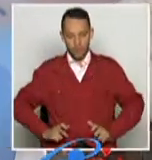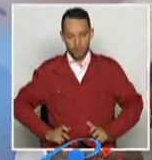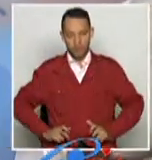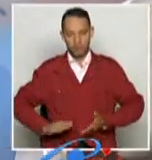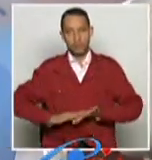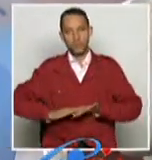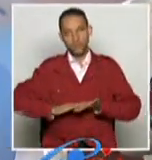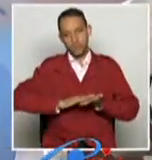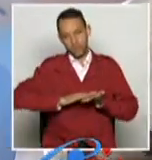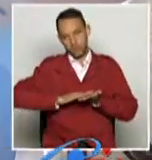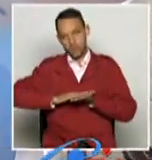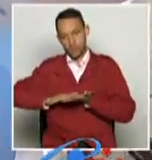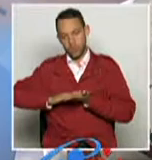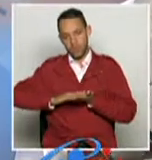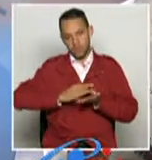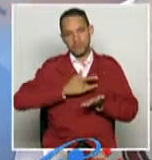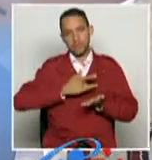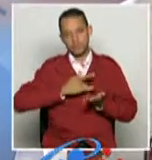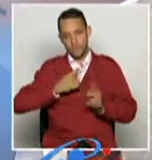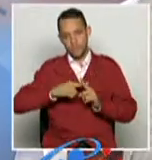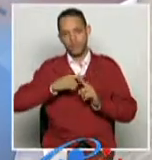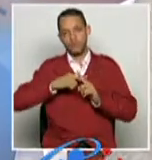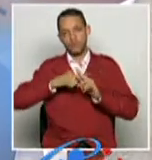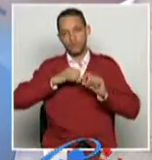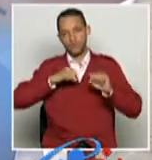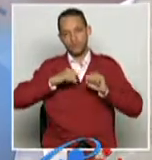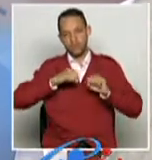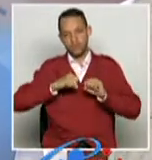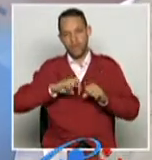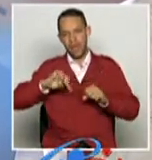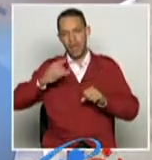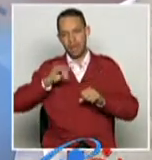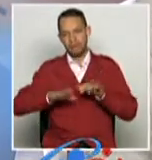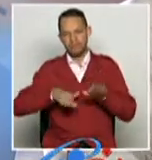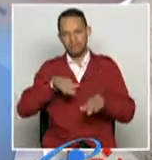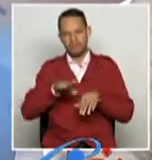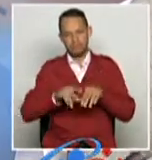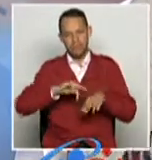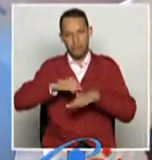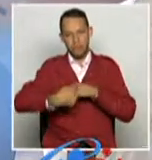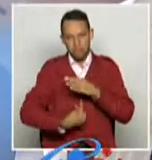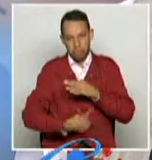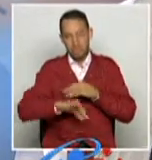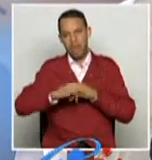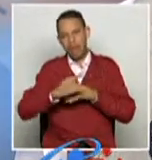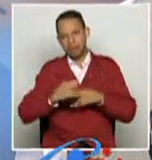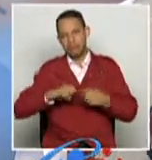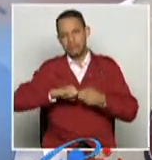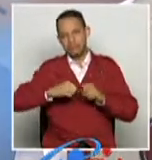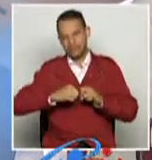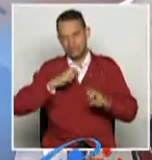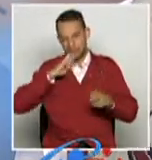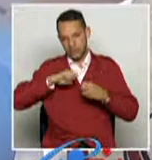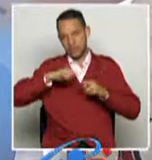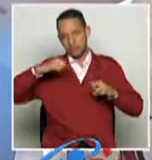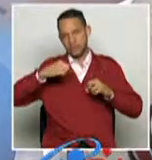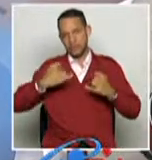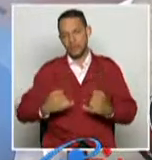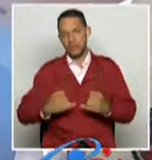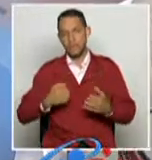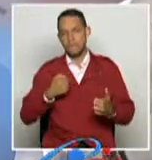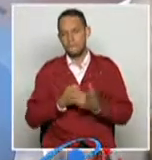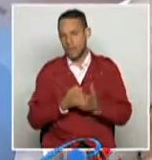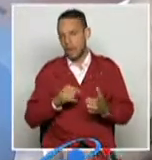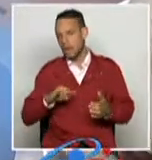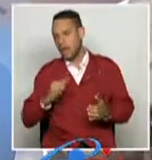uno. Como hemos visto a tantas personas que tienen un accidente, se quebraron un pie, perdieron un pedazo de tejido, perdieron sangre y el cuerpo pega el